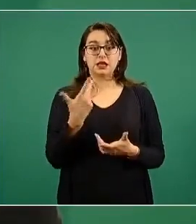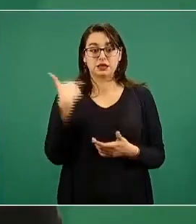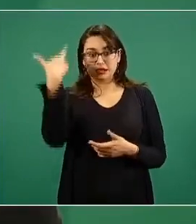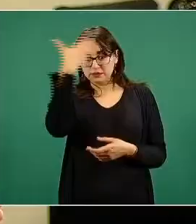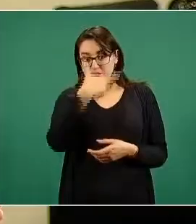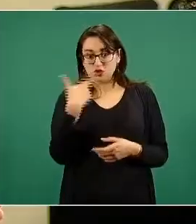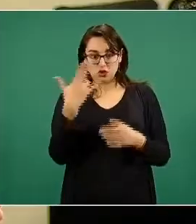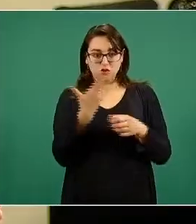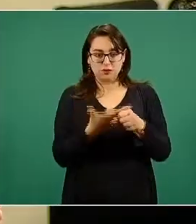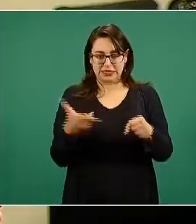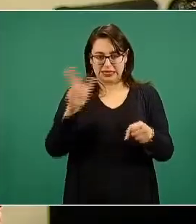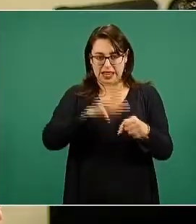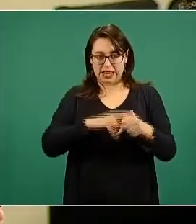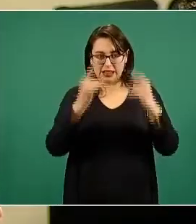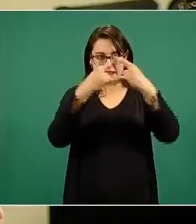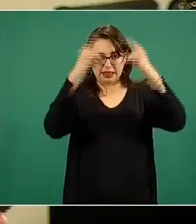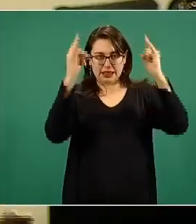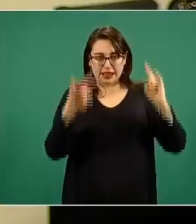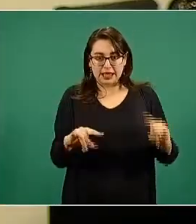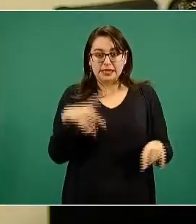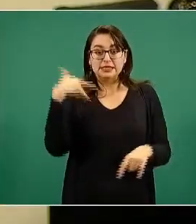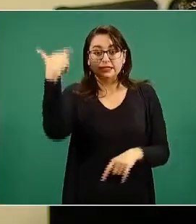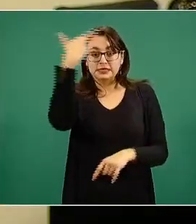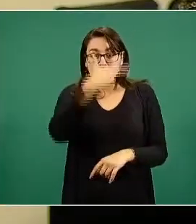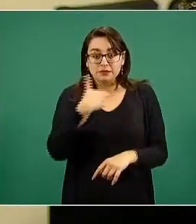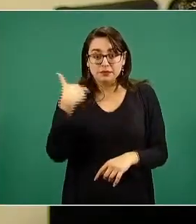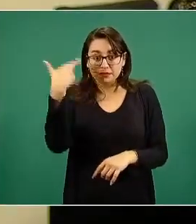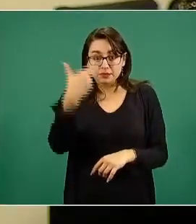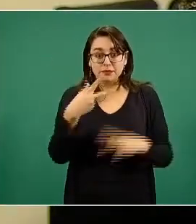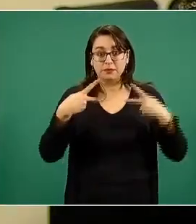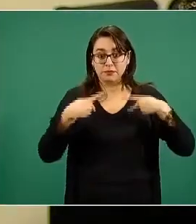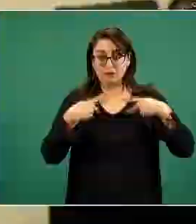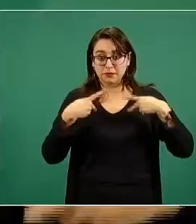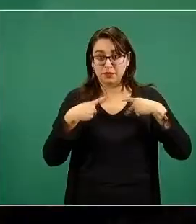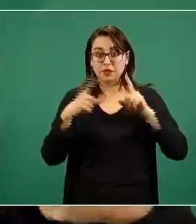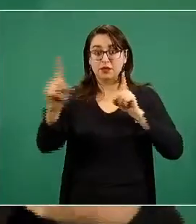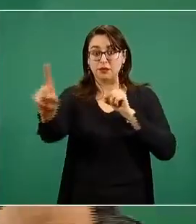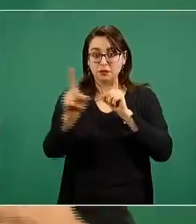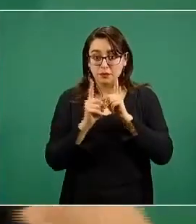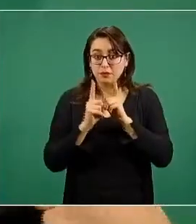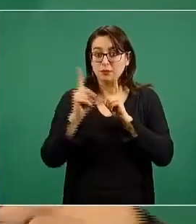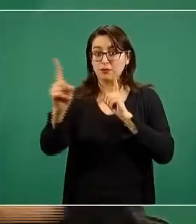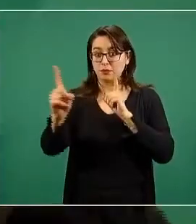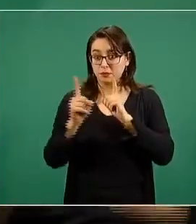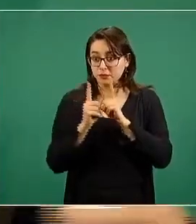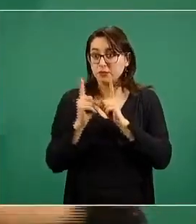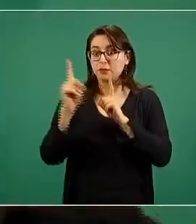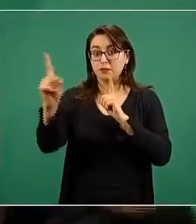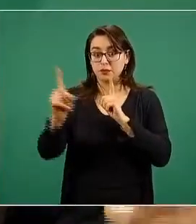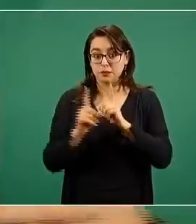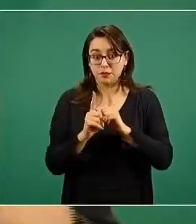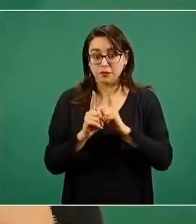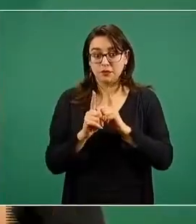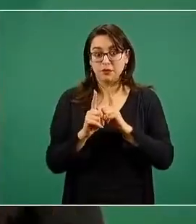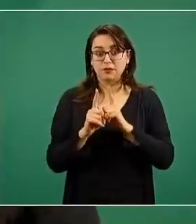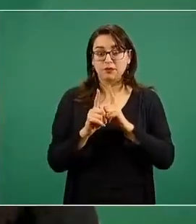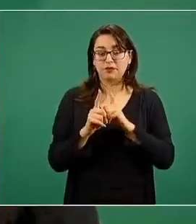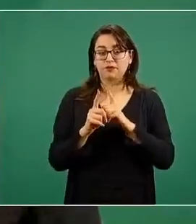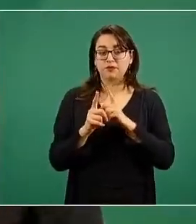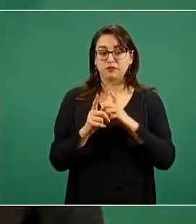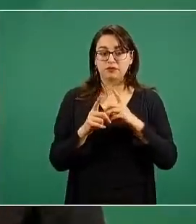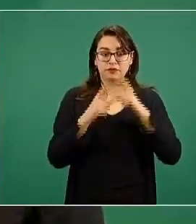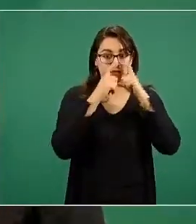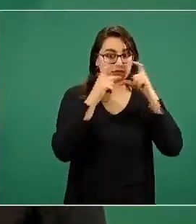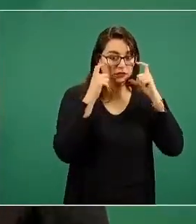respiratorio, el personal, cada que atiende a una persona, pretende cambiar de